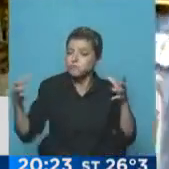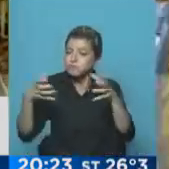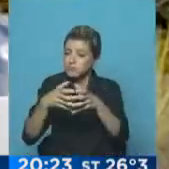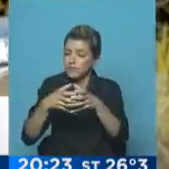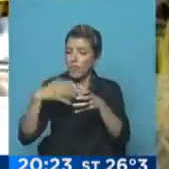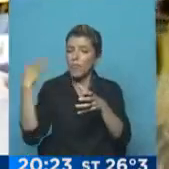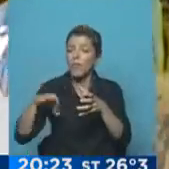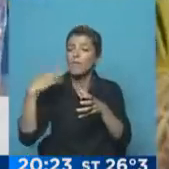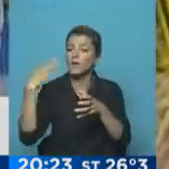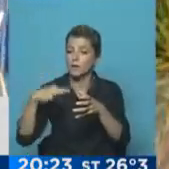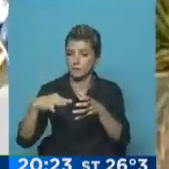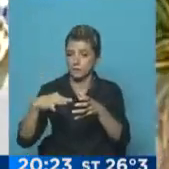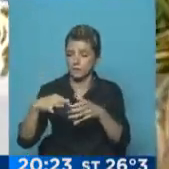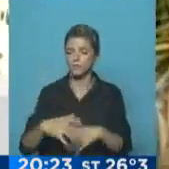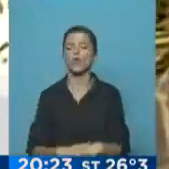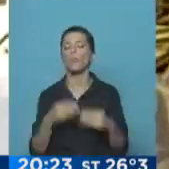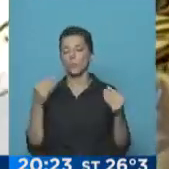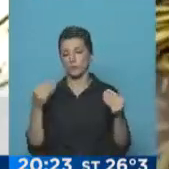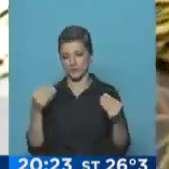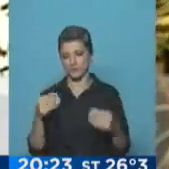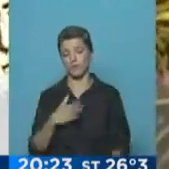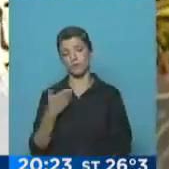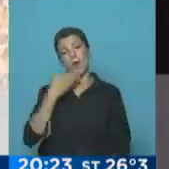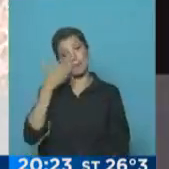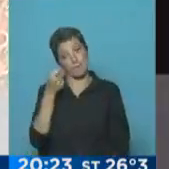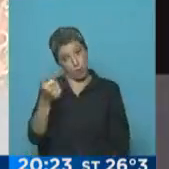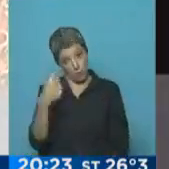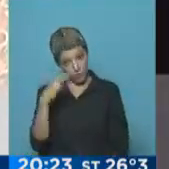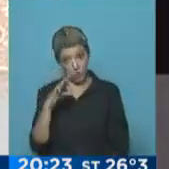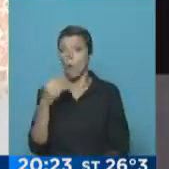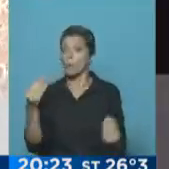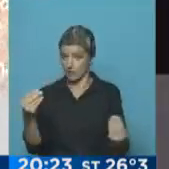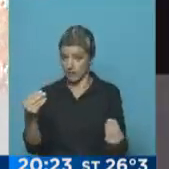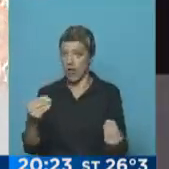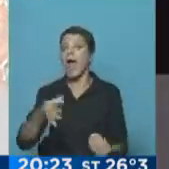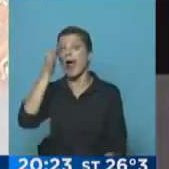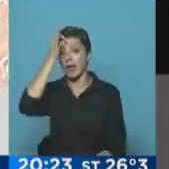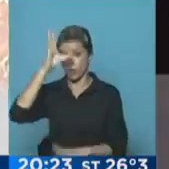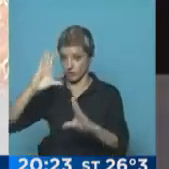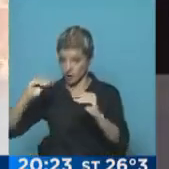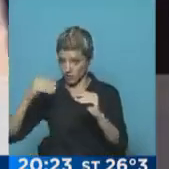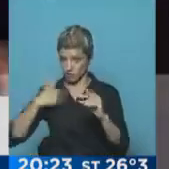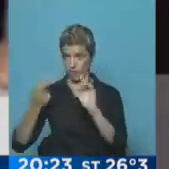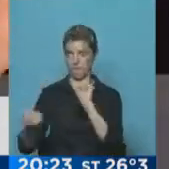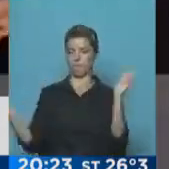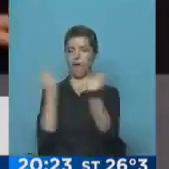porque miren que no puedo hablar mucho porque a las 12 me convierto en calabaza.